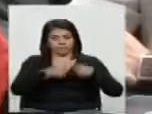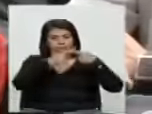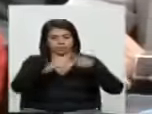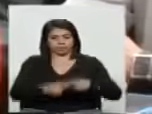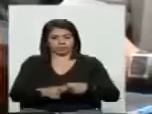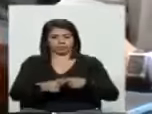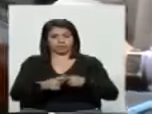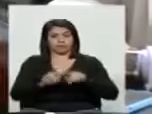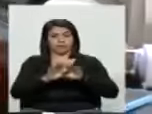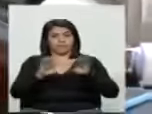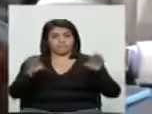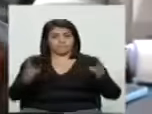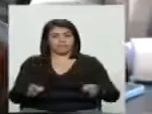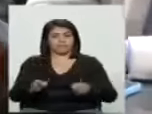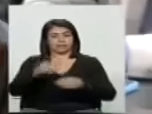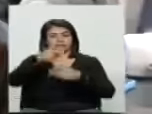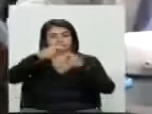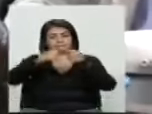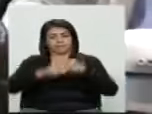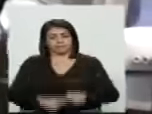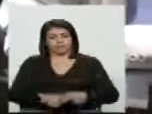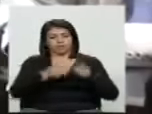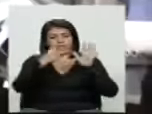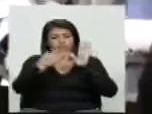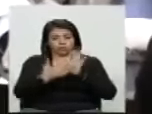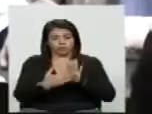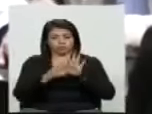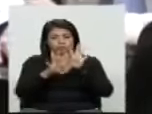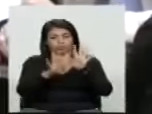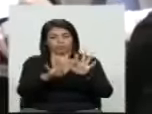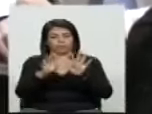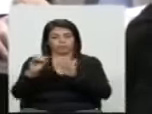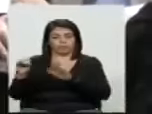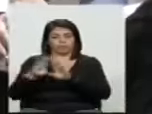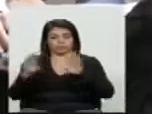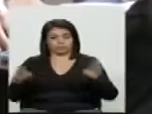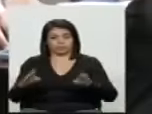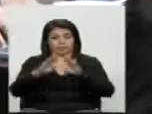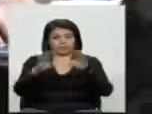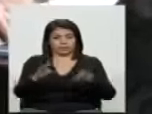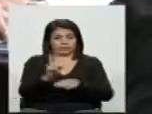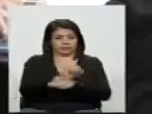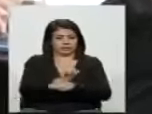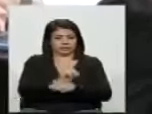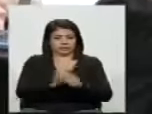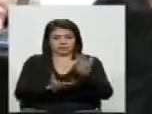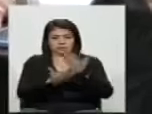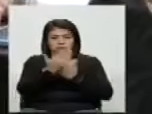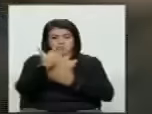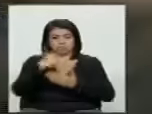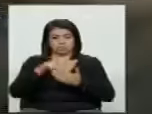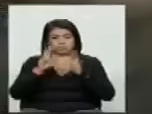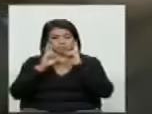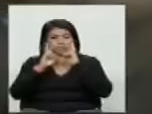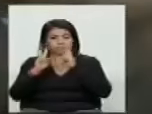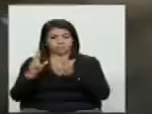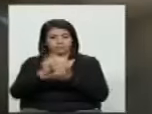150 mesas de votación de 8.900 mesas automatizadas. Anótenlo por